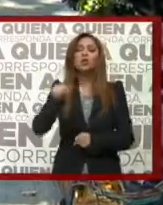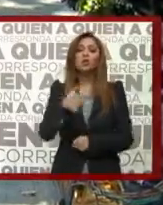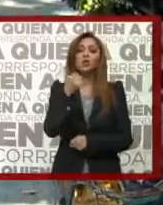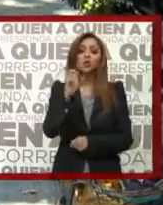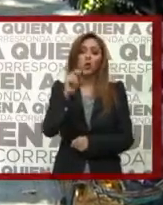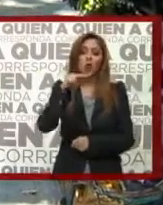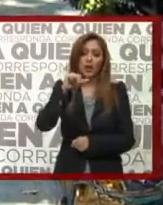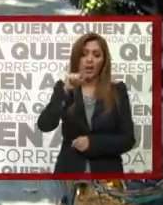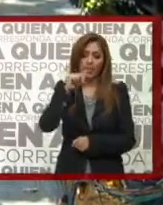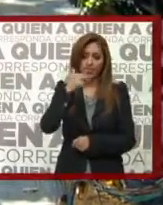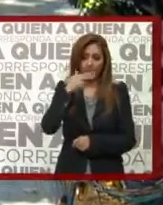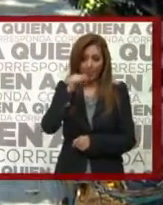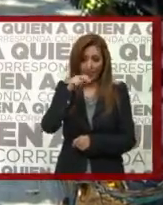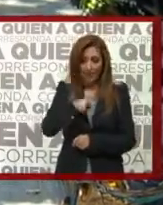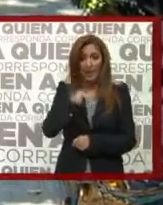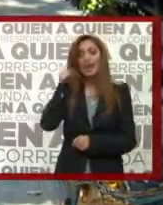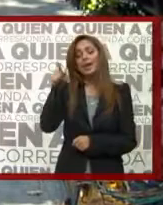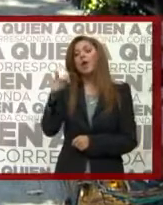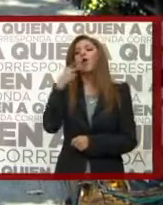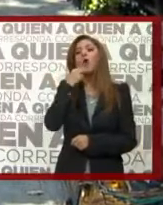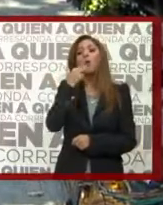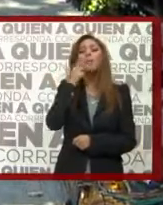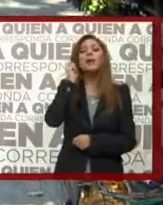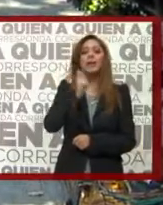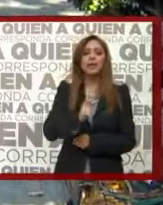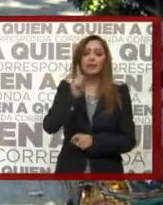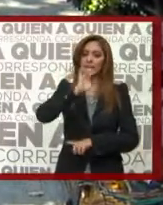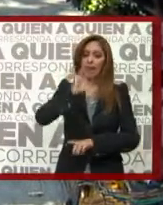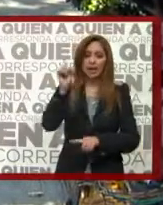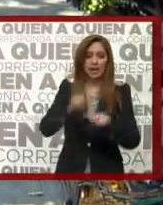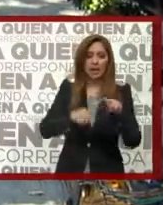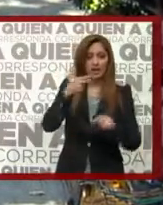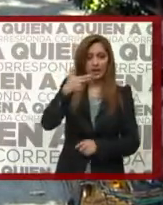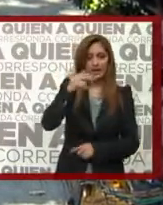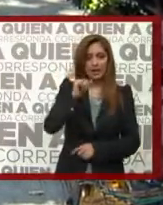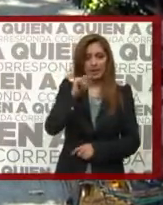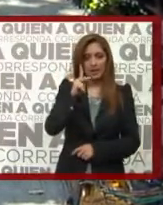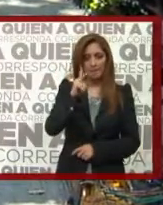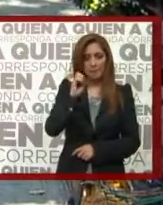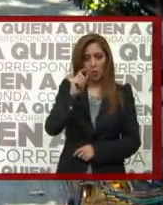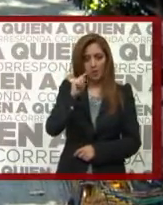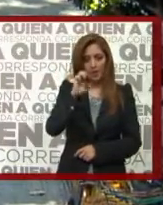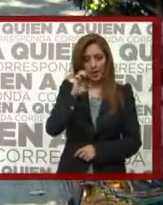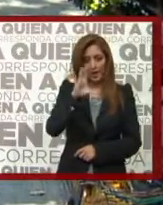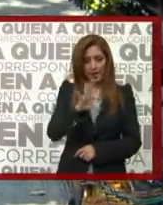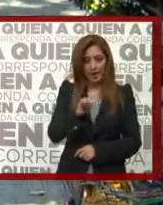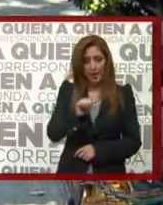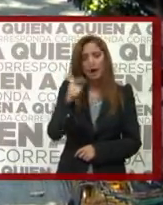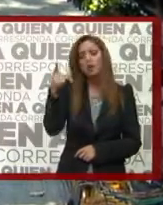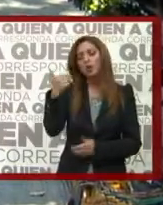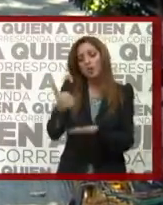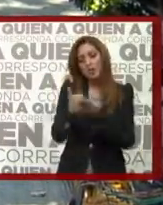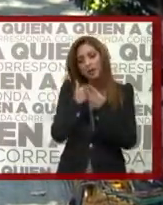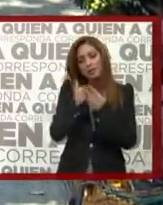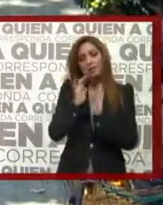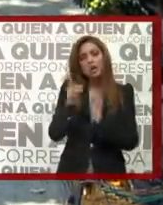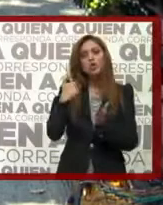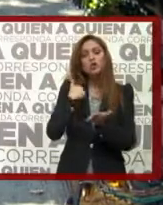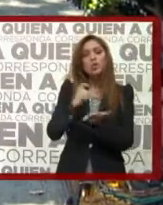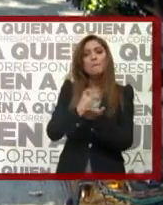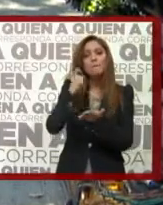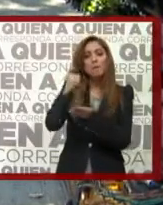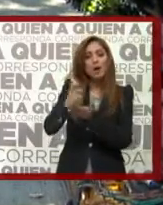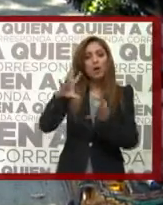estaba tramitando mi liberación de hipoteca, que es lo que yo no he hecho que me haga favor de hacerme. Yo le pagué